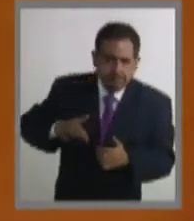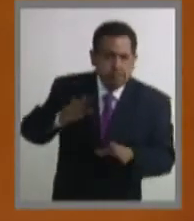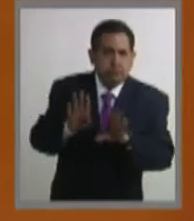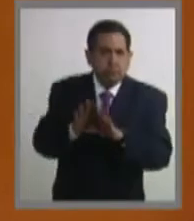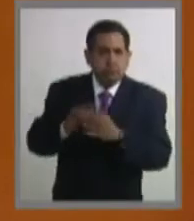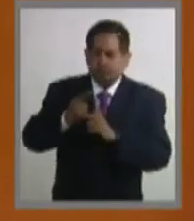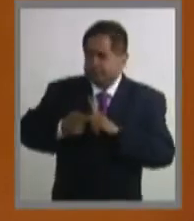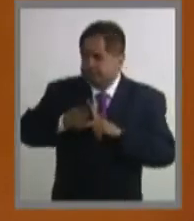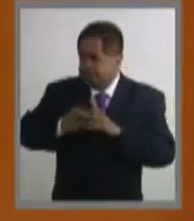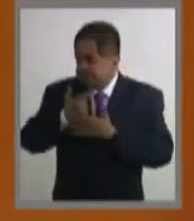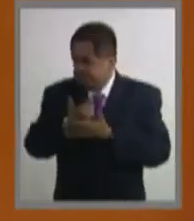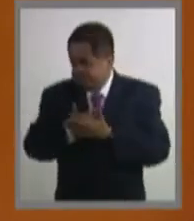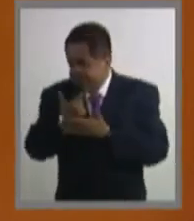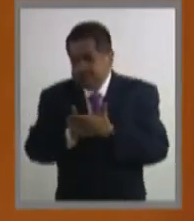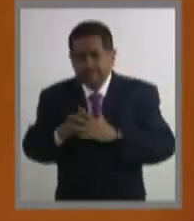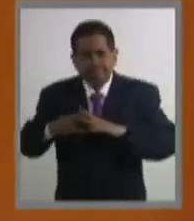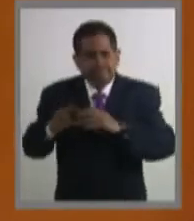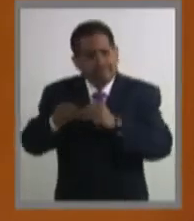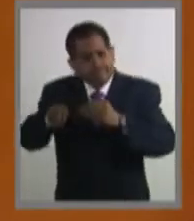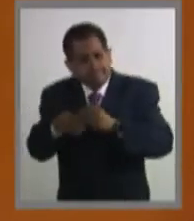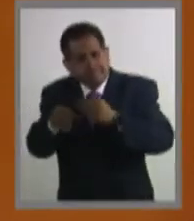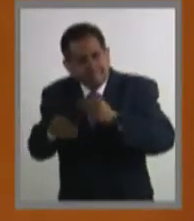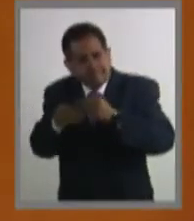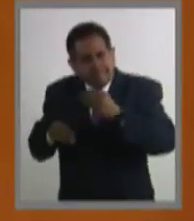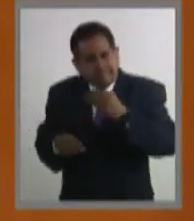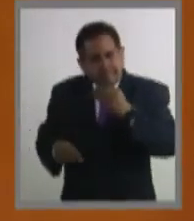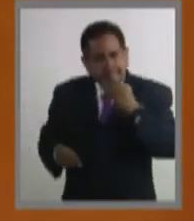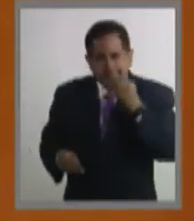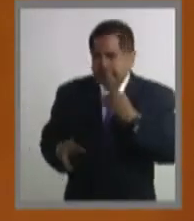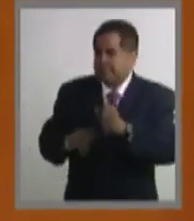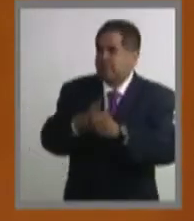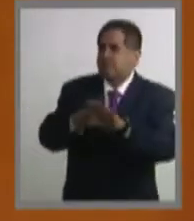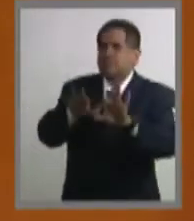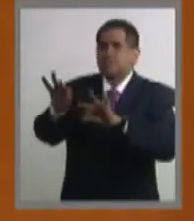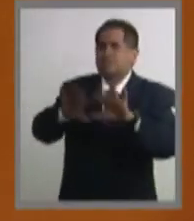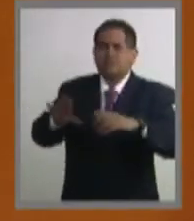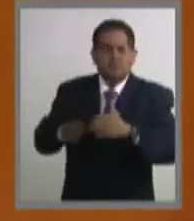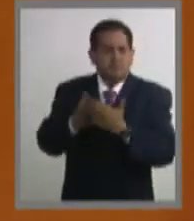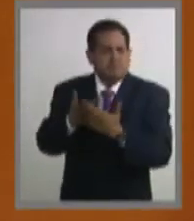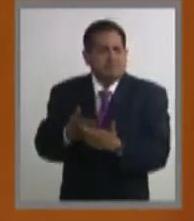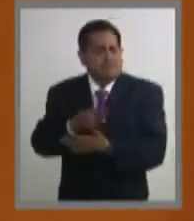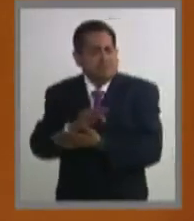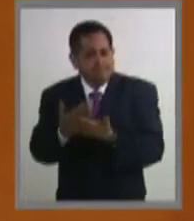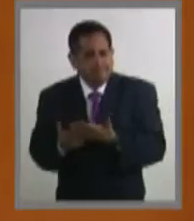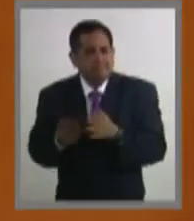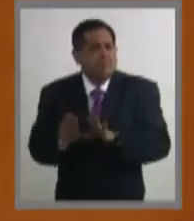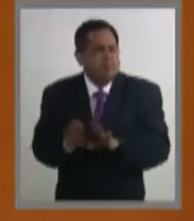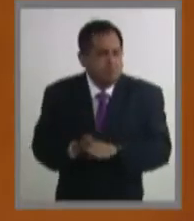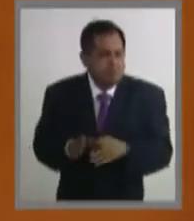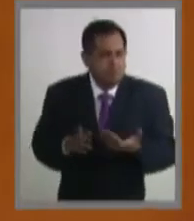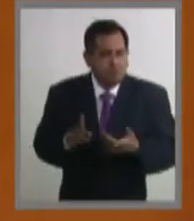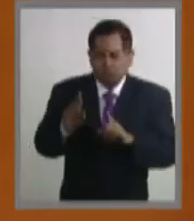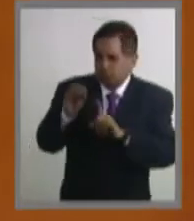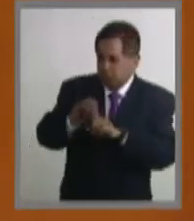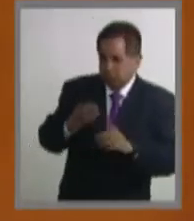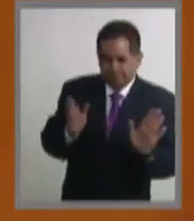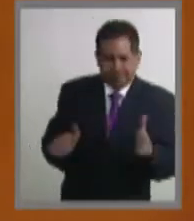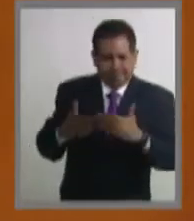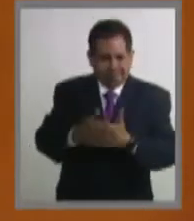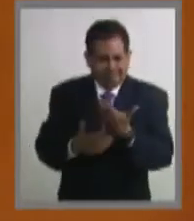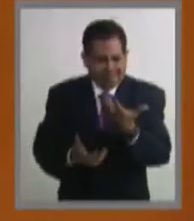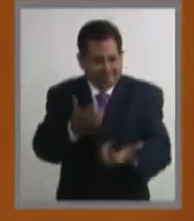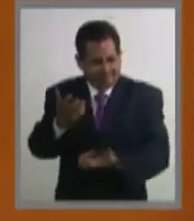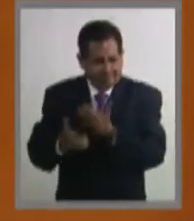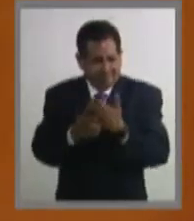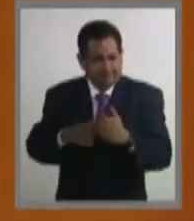de contabilizar los insumos que son de la naturaleza. Ocupan que les ayudemos a hacer hornos ahorradores de leña,